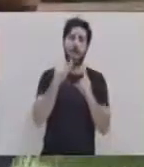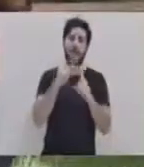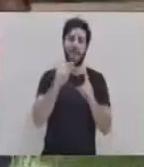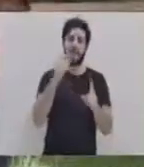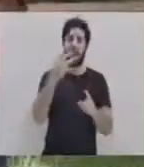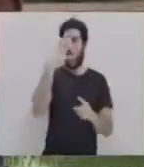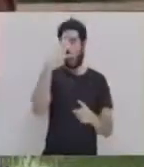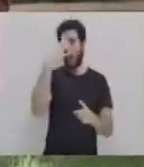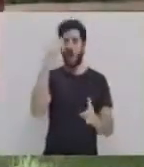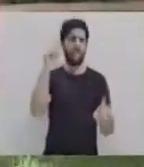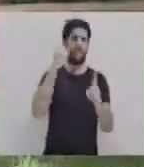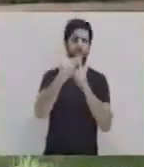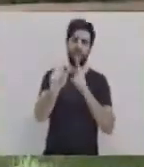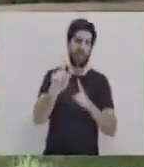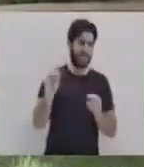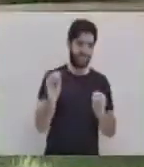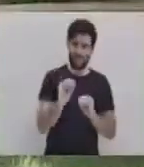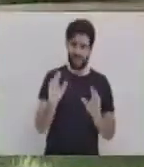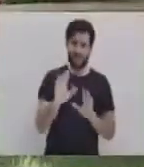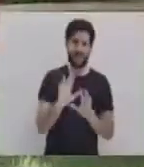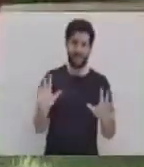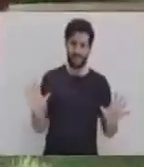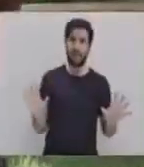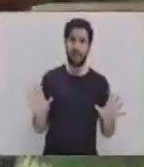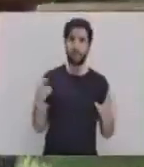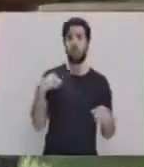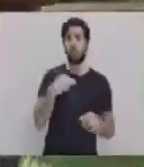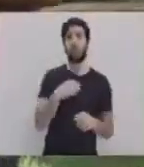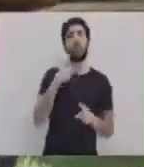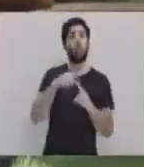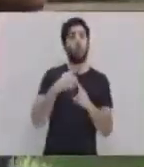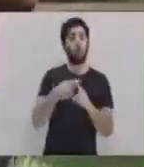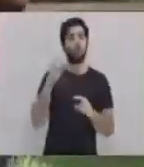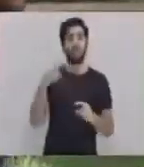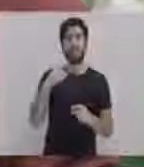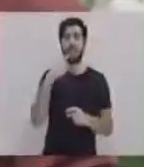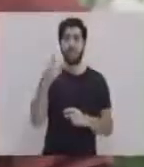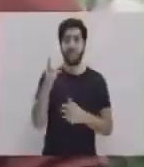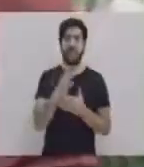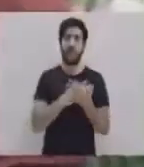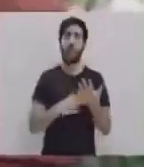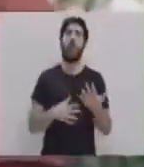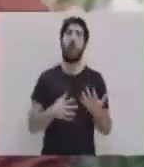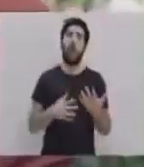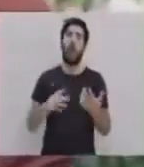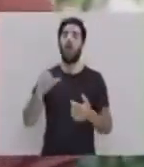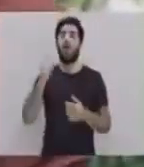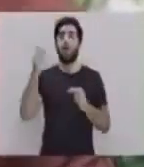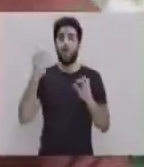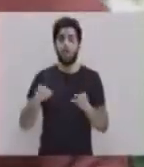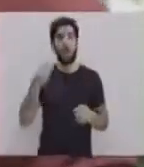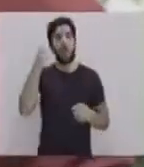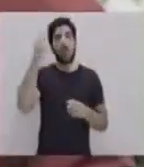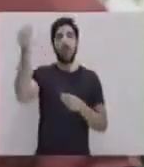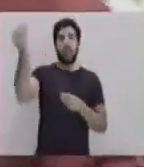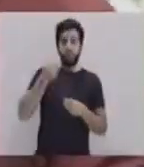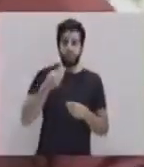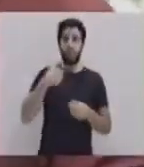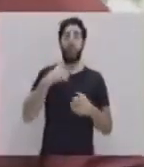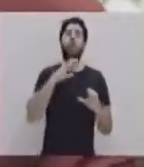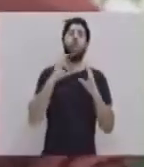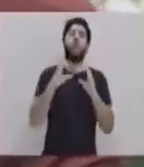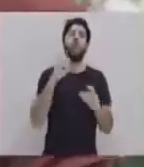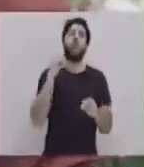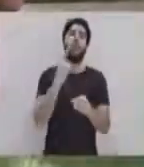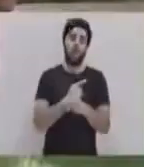siempre ponernos en los zapatos de los demás, ¿verdad? En un momento queremos decir algo, pues tratar de entender cómo va a captar esa persona lo que nosotros le vamos a